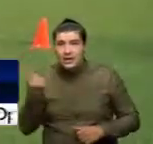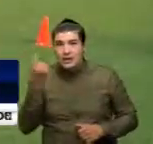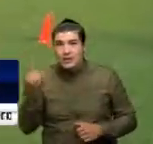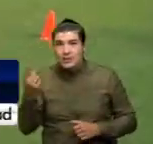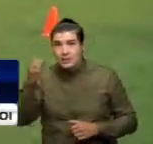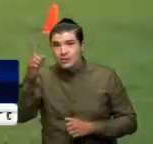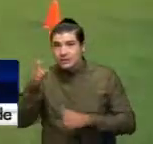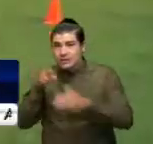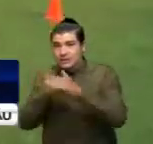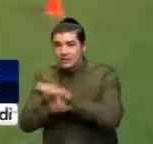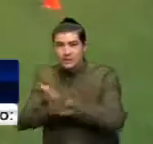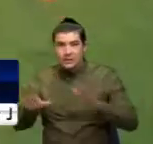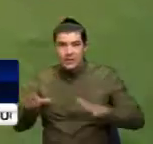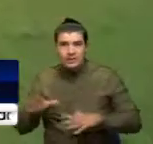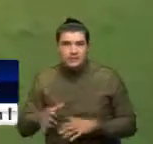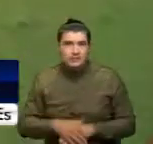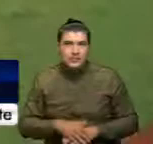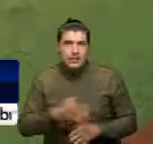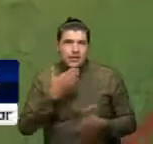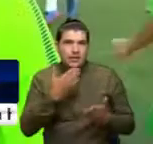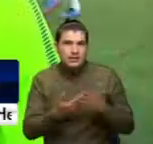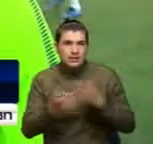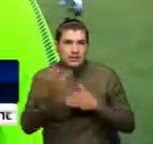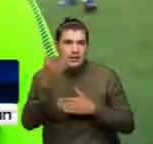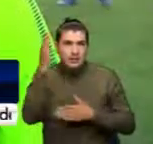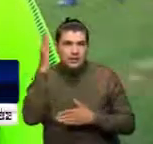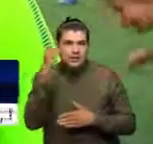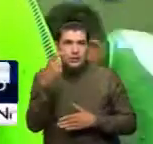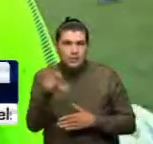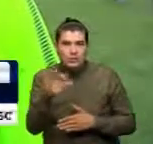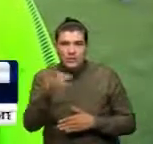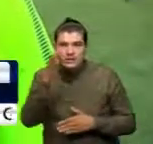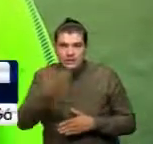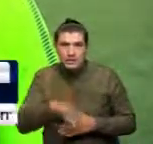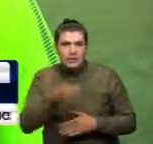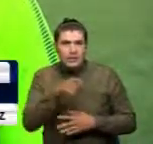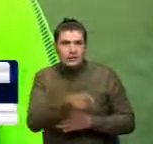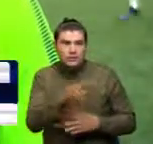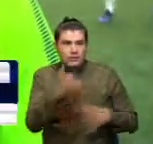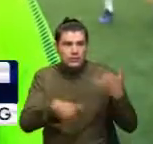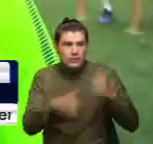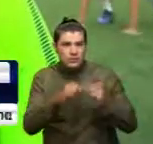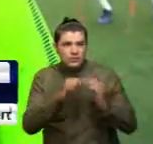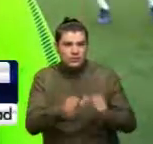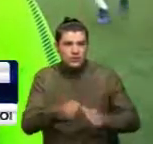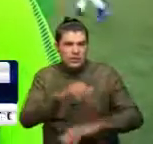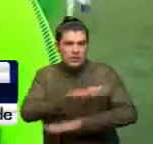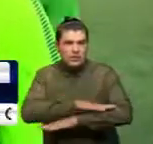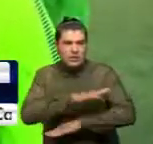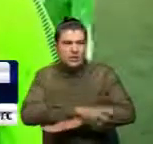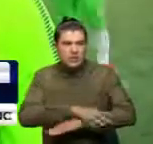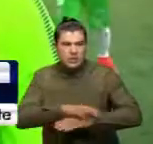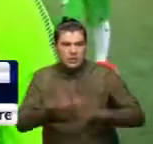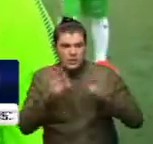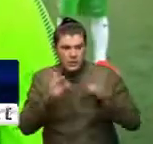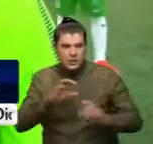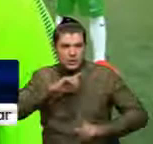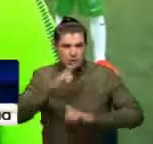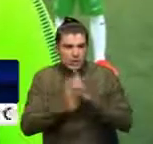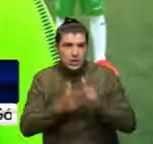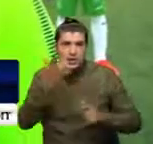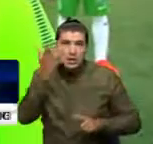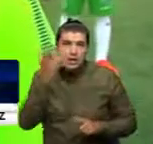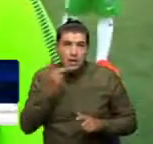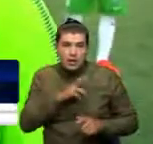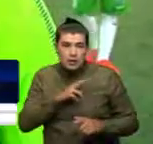6 goles gracias a dios pues computa siempre ha tenido ese tipo de jugadores aguerridos juiciosos disciplinados y cada día los